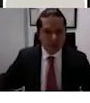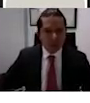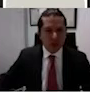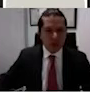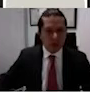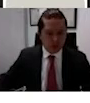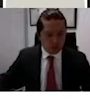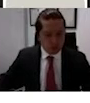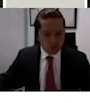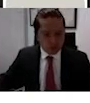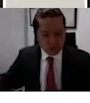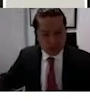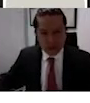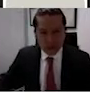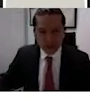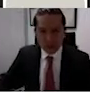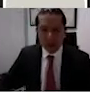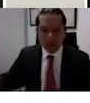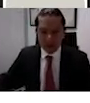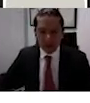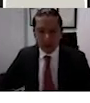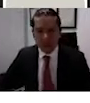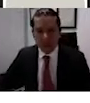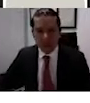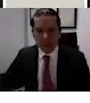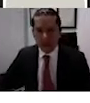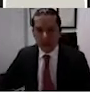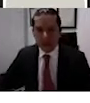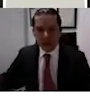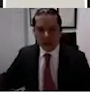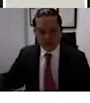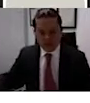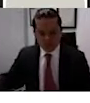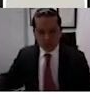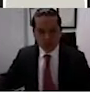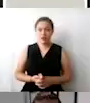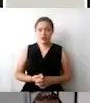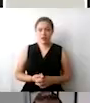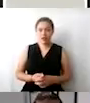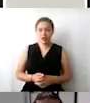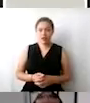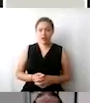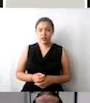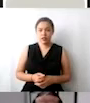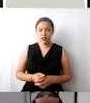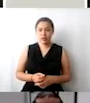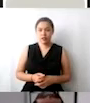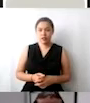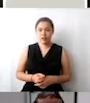Bueno, como todos saben, ha habido... Me dice que mi conexión está inestable.